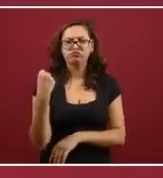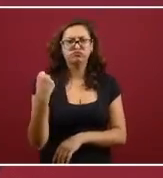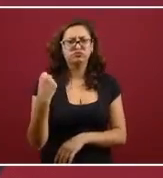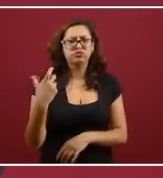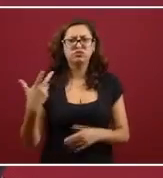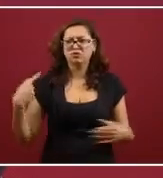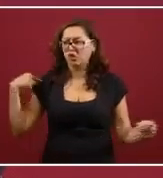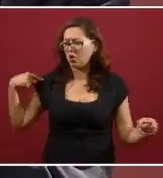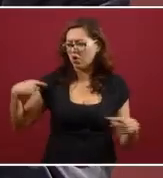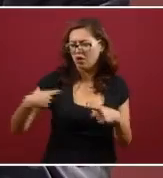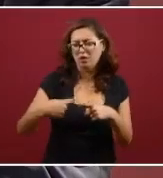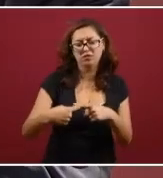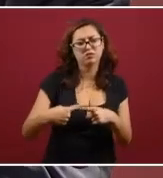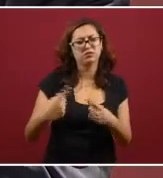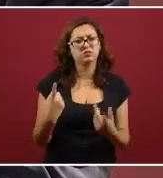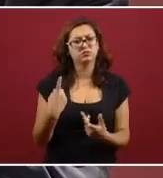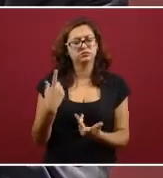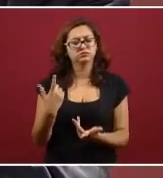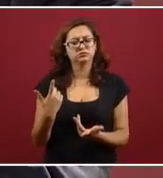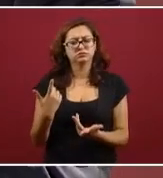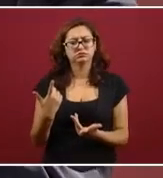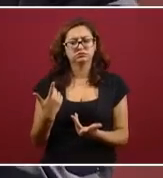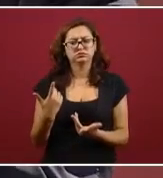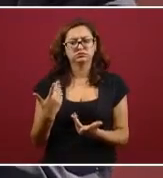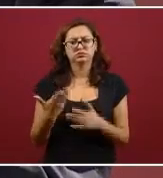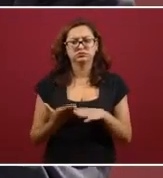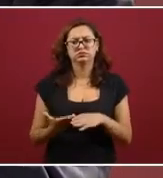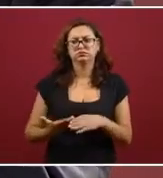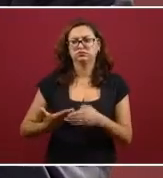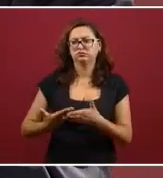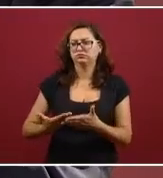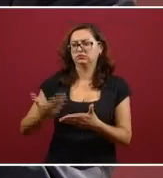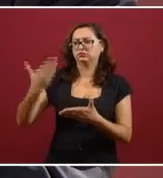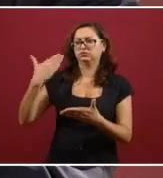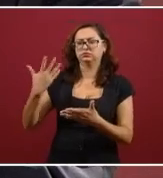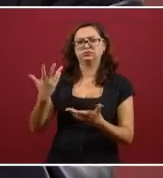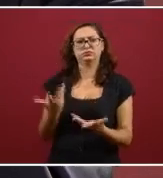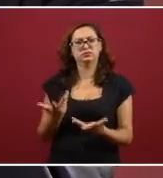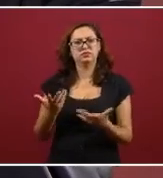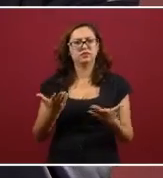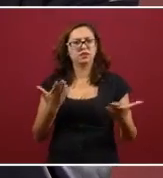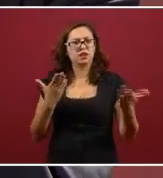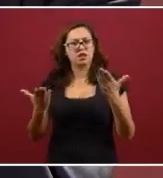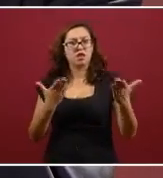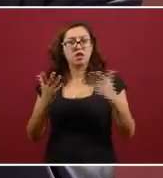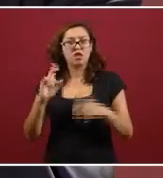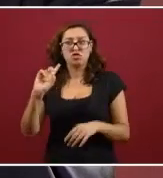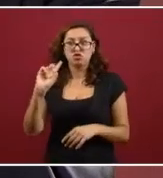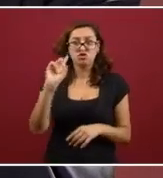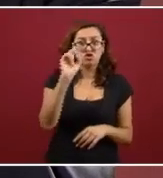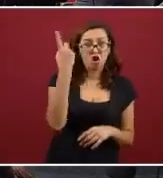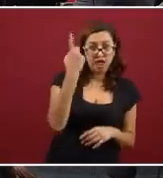en todo este año, en comparación con el dólar, en el mundo.